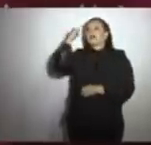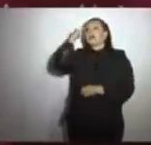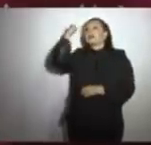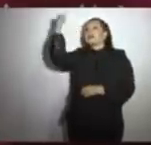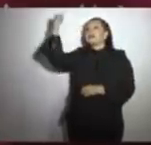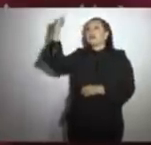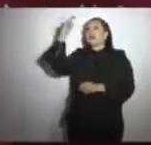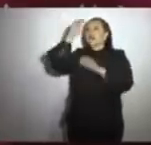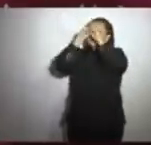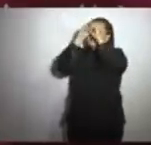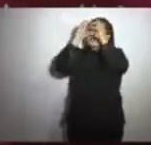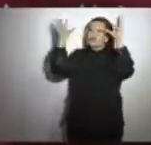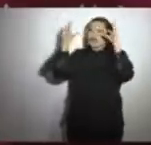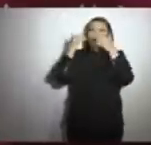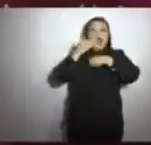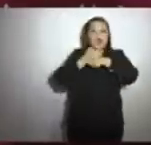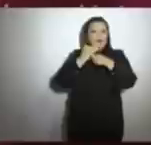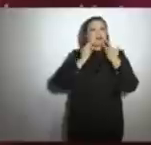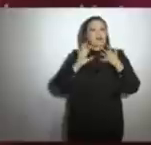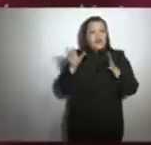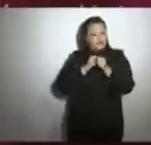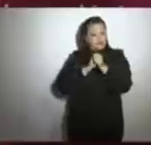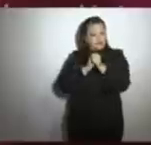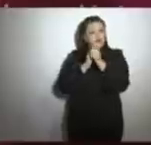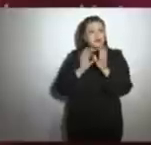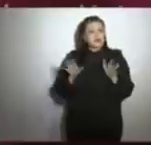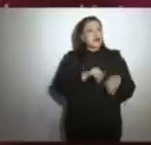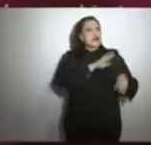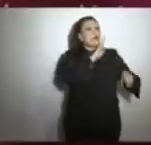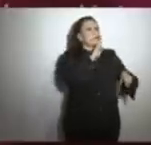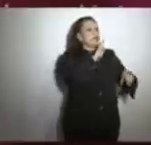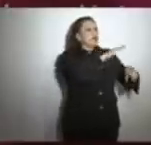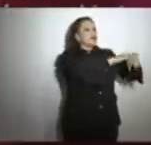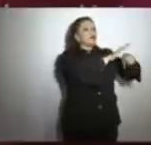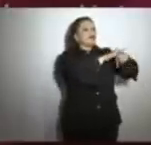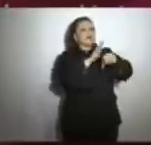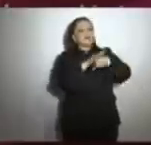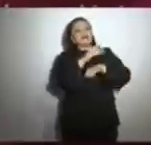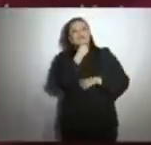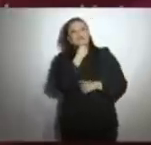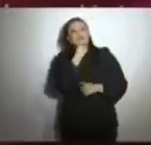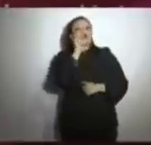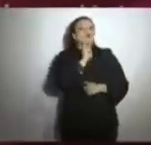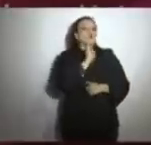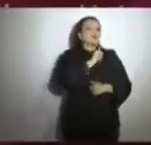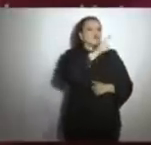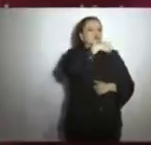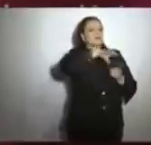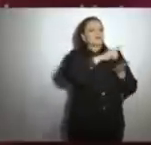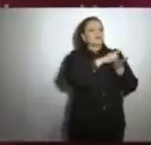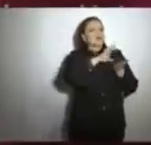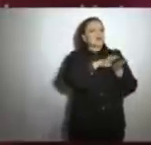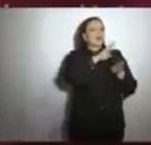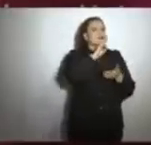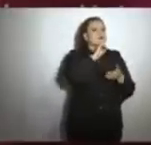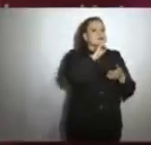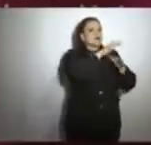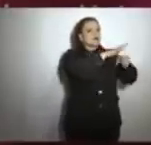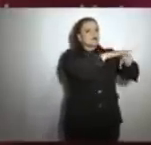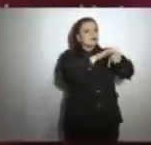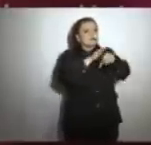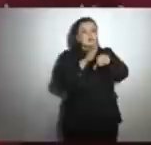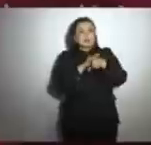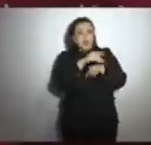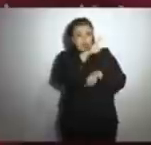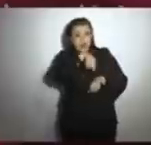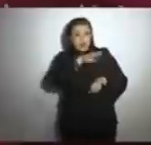muchos años atrás. Decirles a las mamás de las niñas y los niños con discapacidad que no